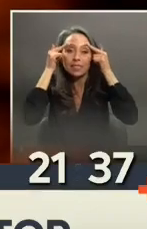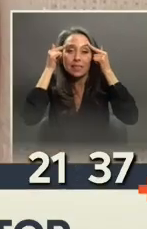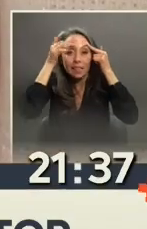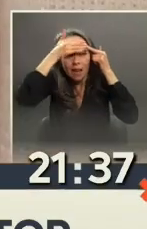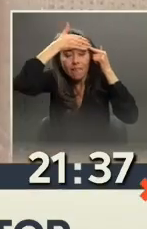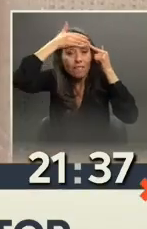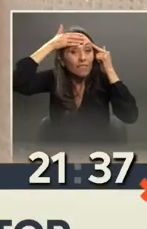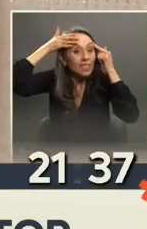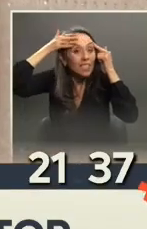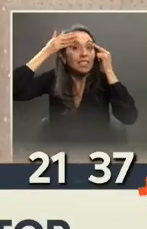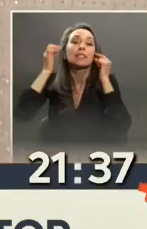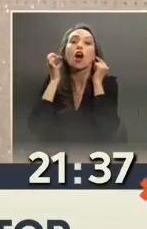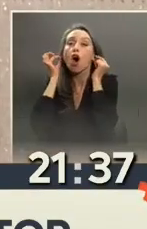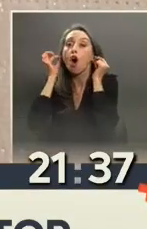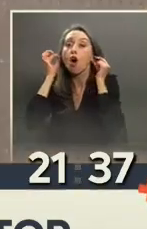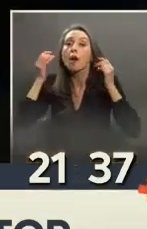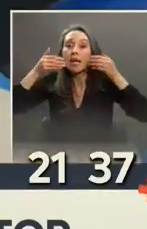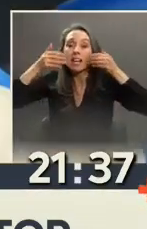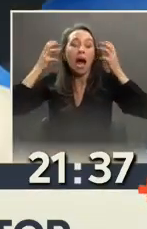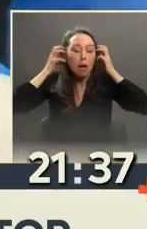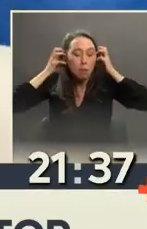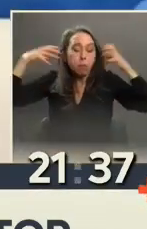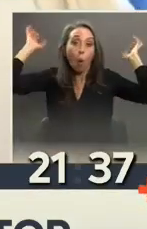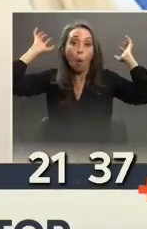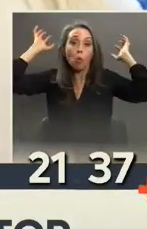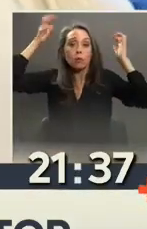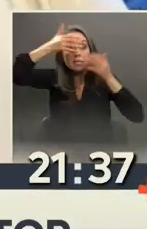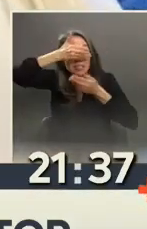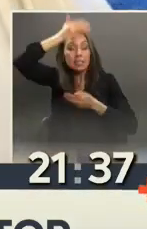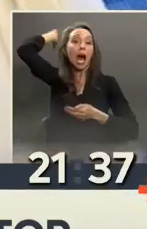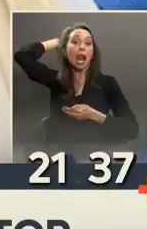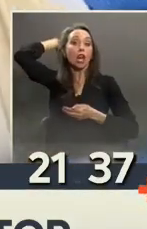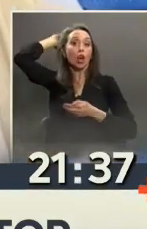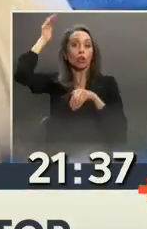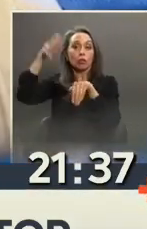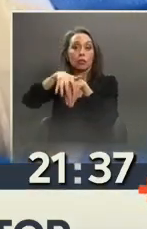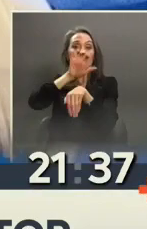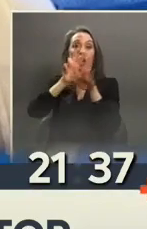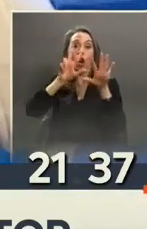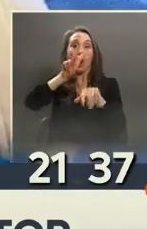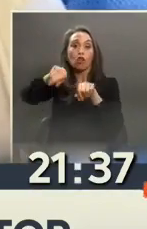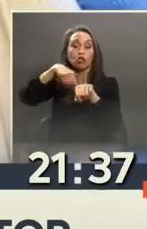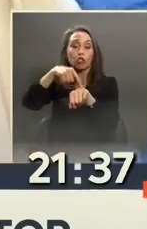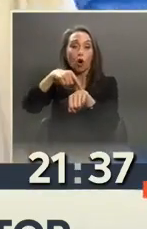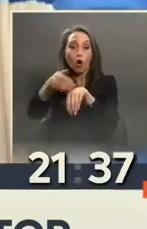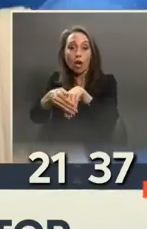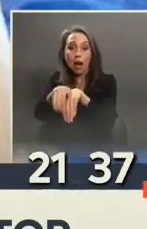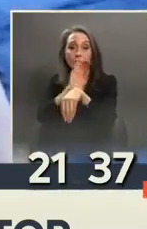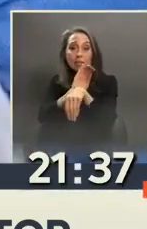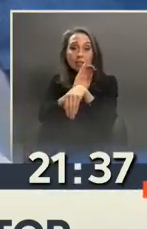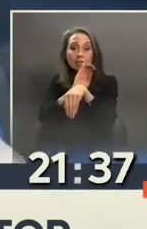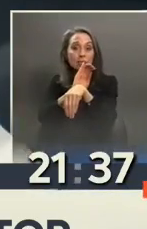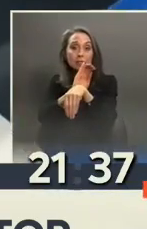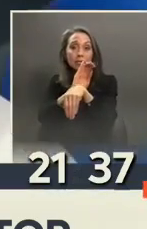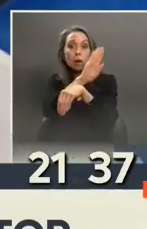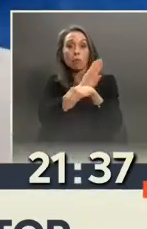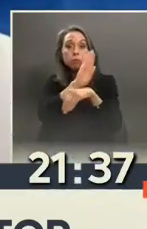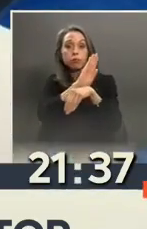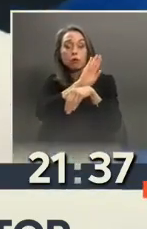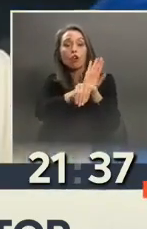parte de las orejas las que se desprendieron y desconectaron por ocho horas completamente de su cuerpo